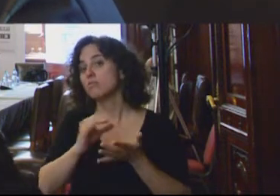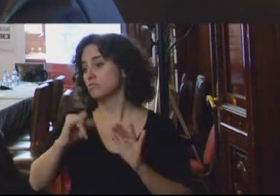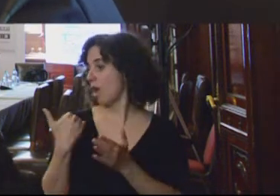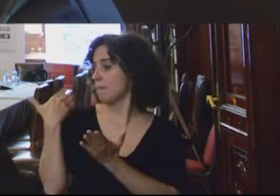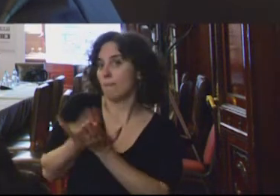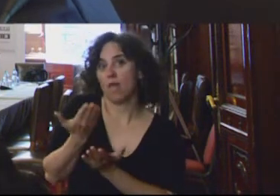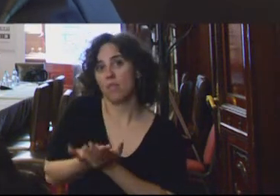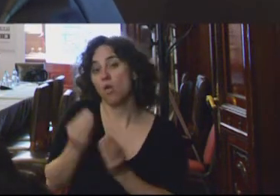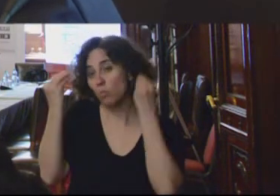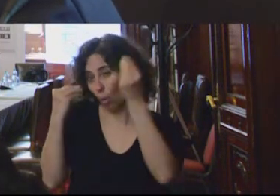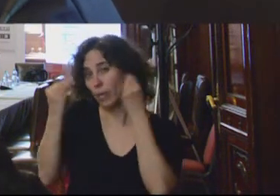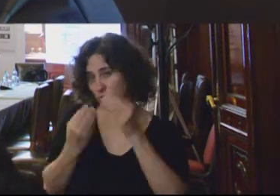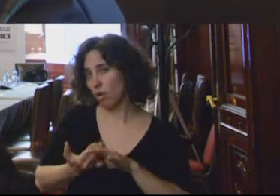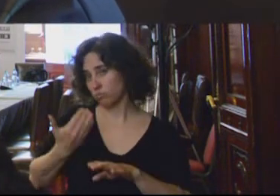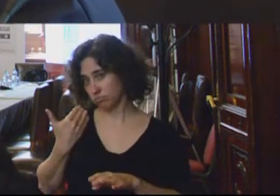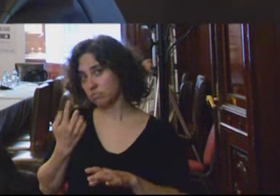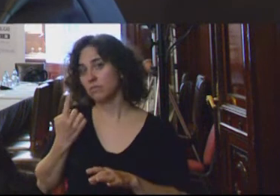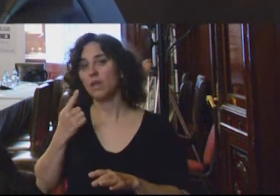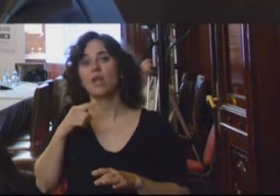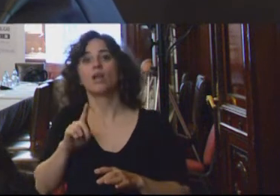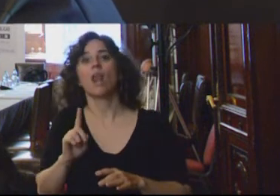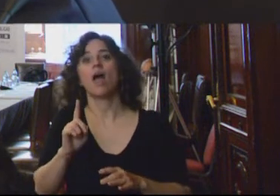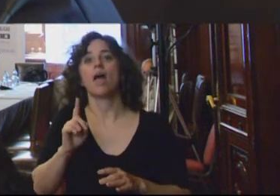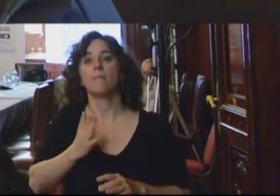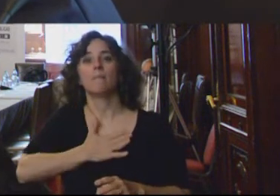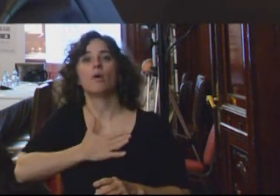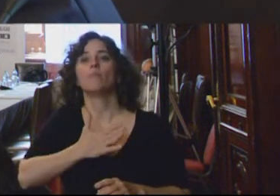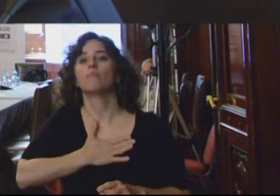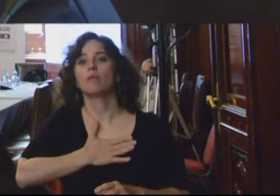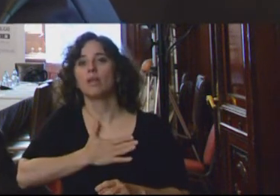planteado preocupaciones, como la propia